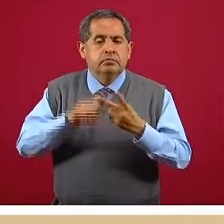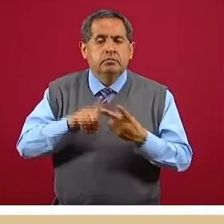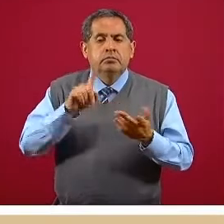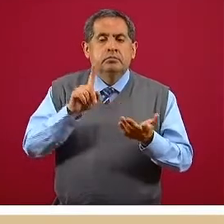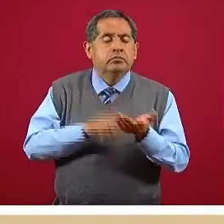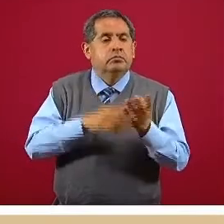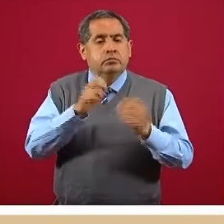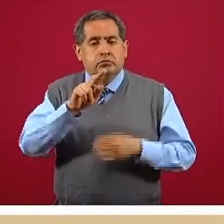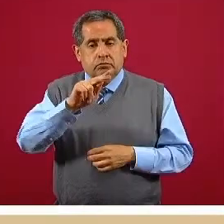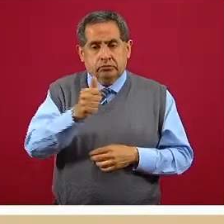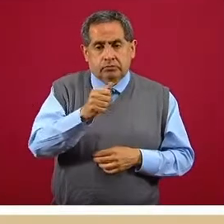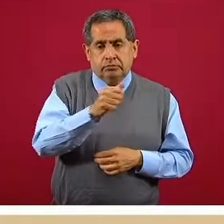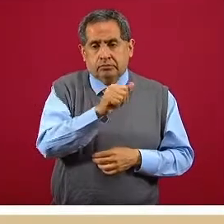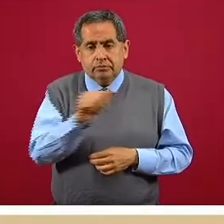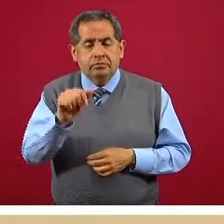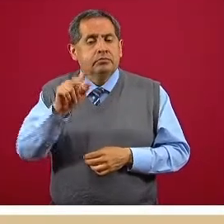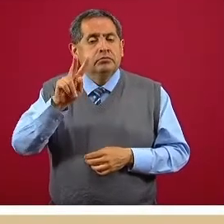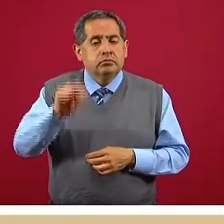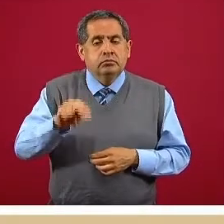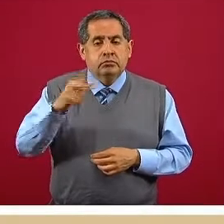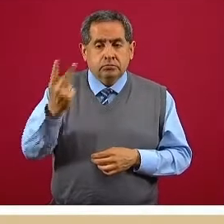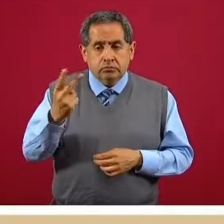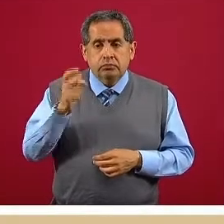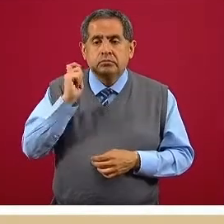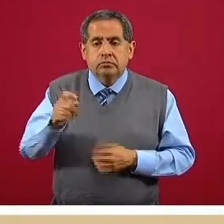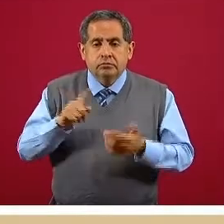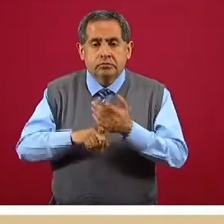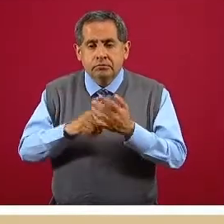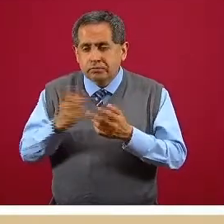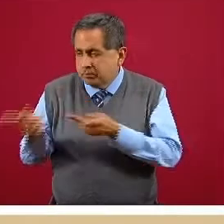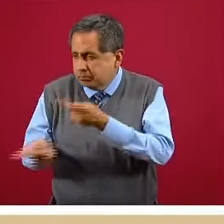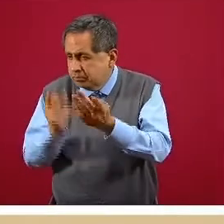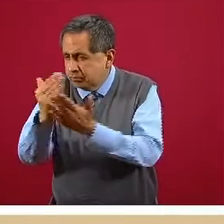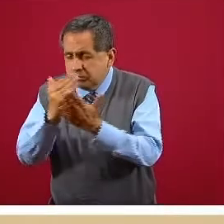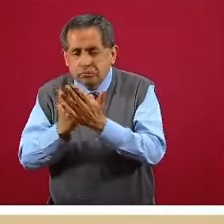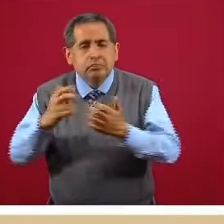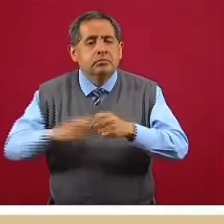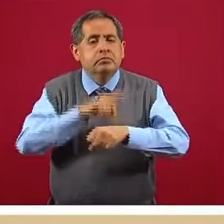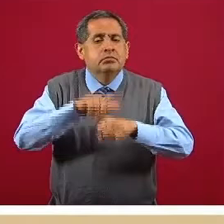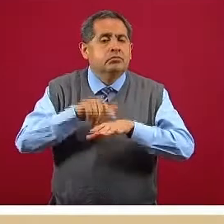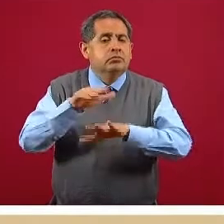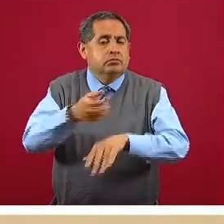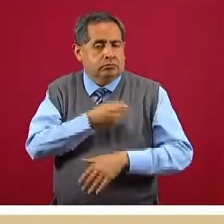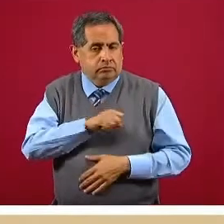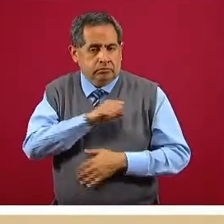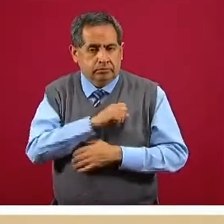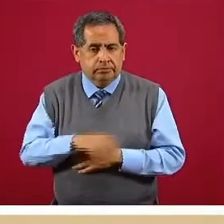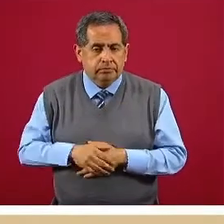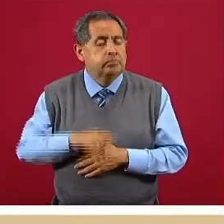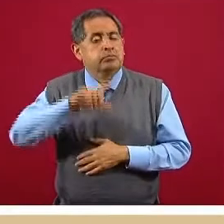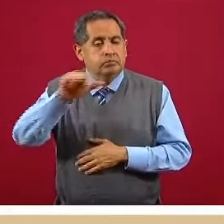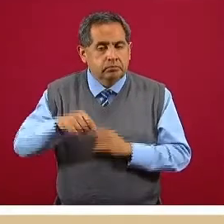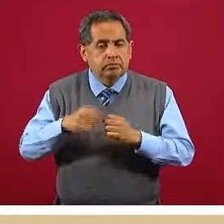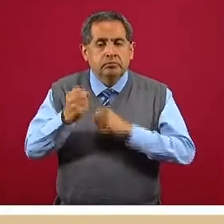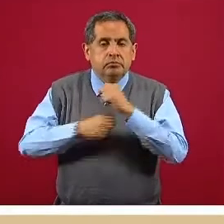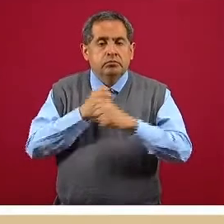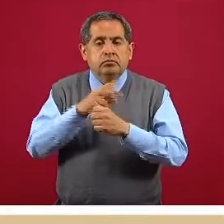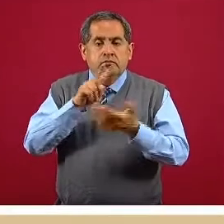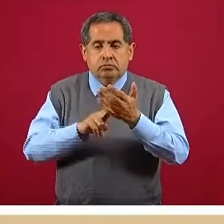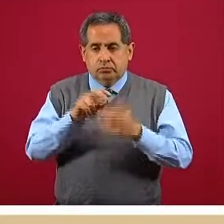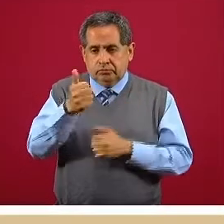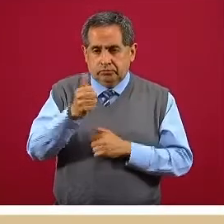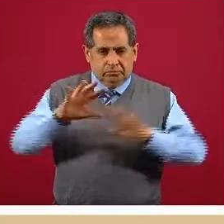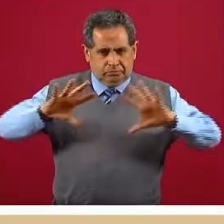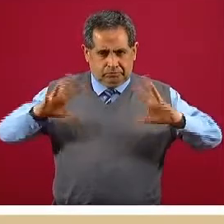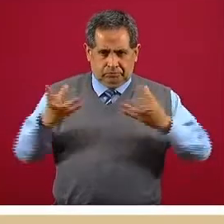año 1986 y el 2000 la Encuesta Nacional de Salud. En 2006, en un gran esfuerzo, se consolida